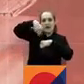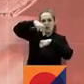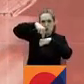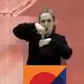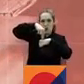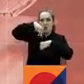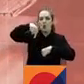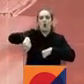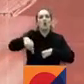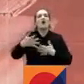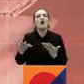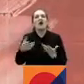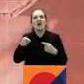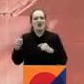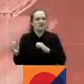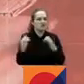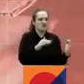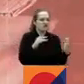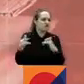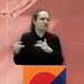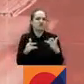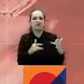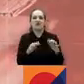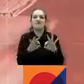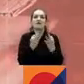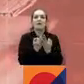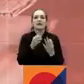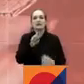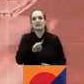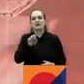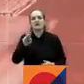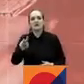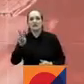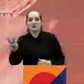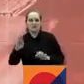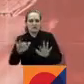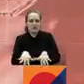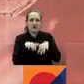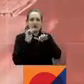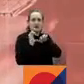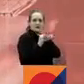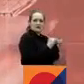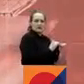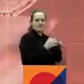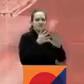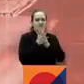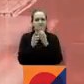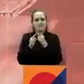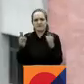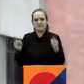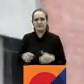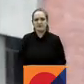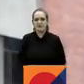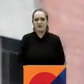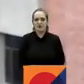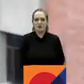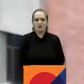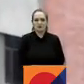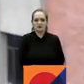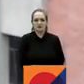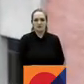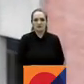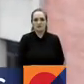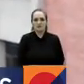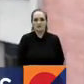el desplazamiento de 128 familias. Diego Burgos, periodista de Radio Nacional, nos amplía esta información. Un